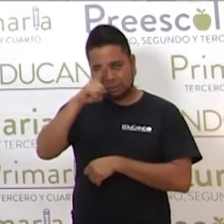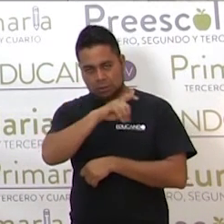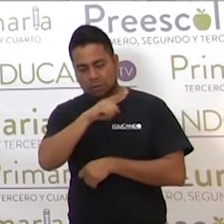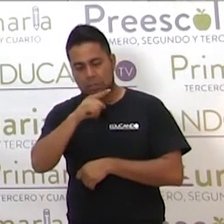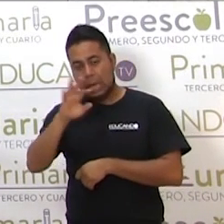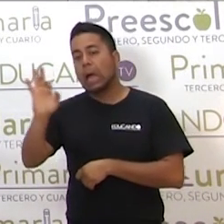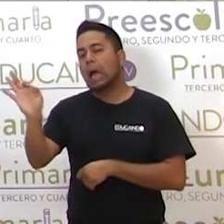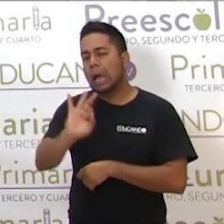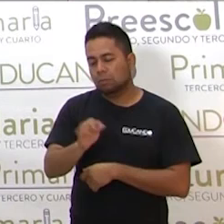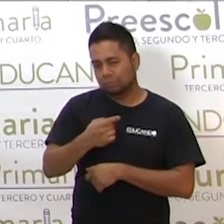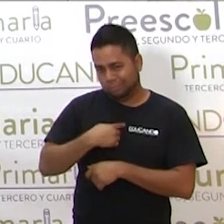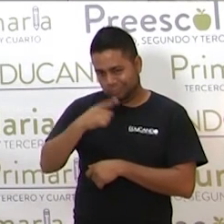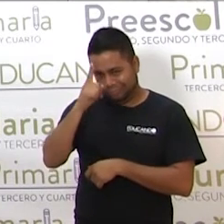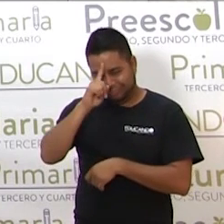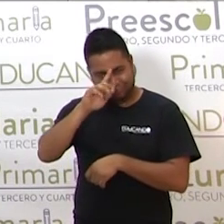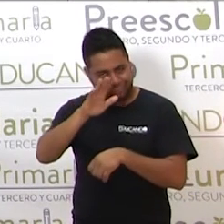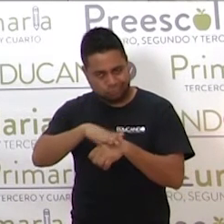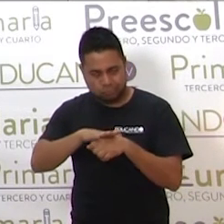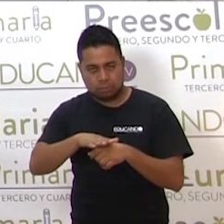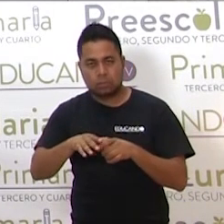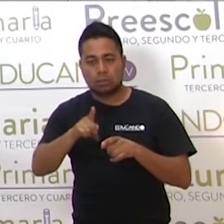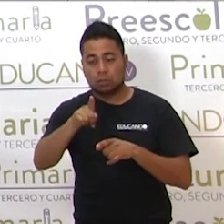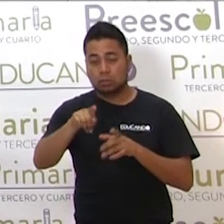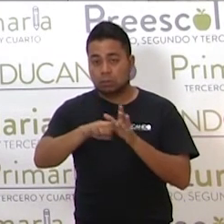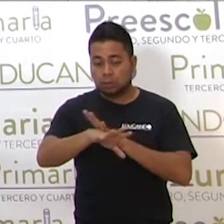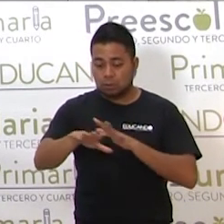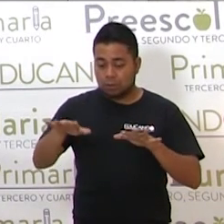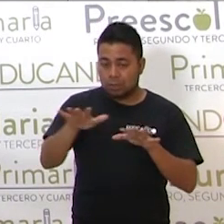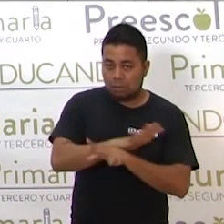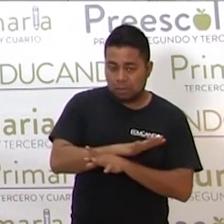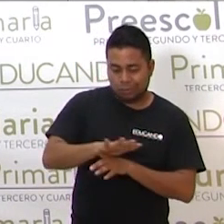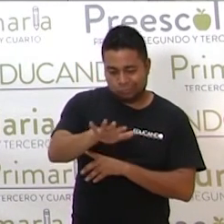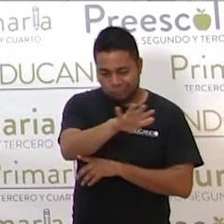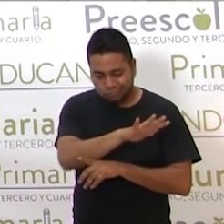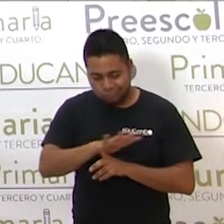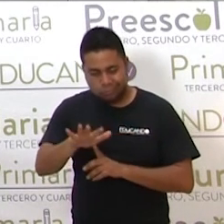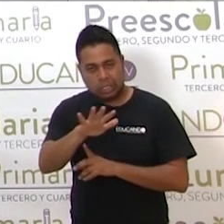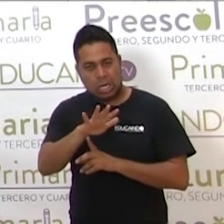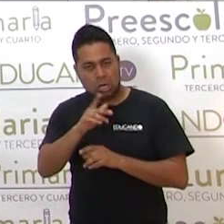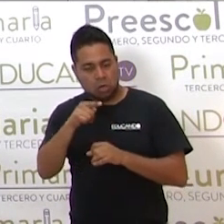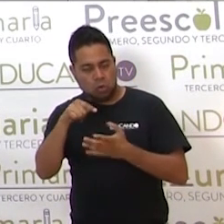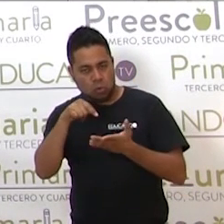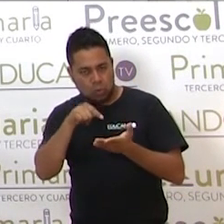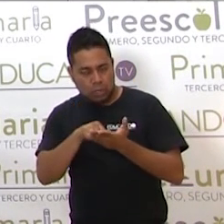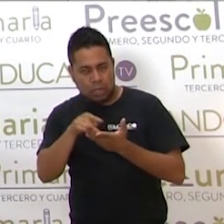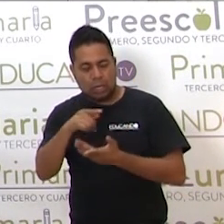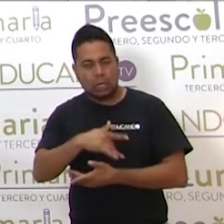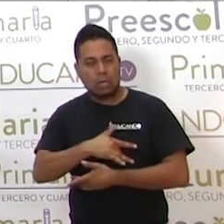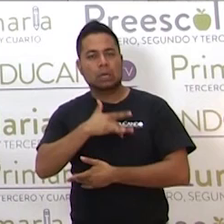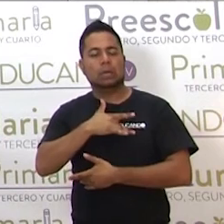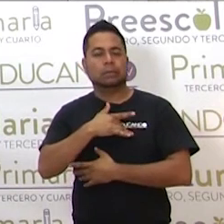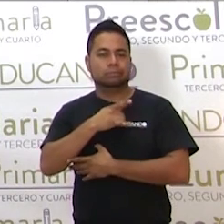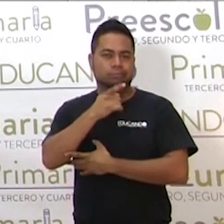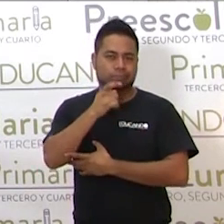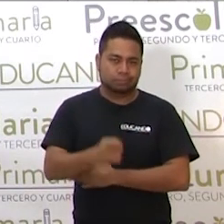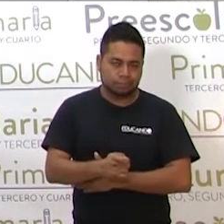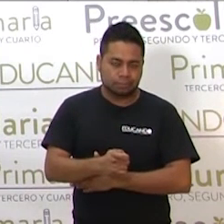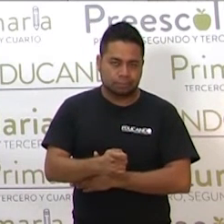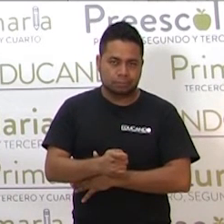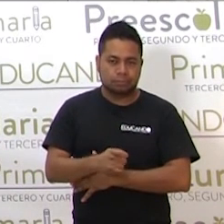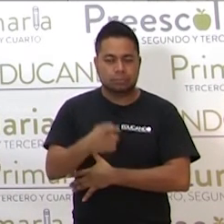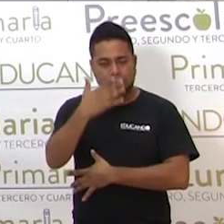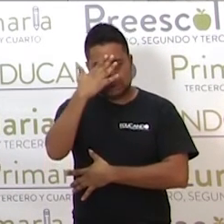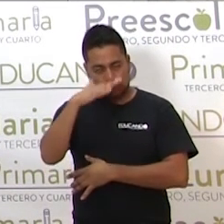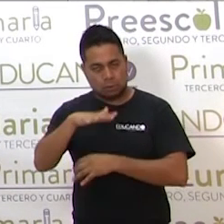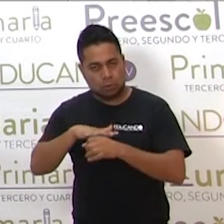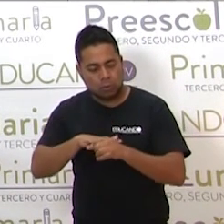sugiriendo. Cuando ustedes cambien la atmósfera o el ambiente en su propio cuento, ya se van a dar cuenta cuál es el